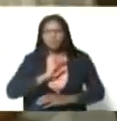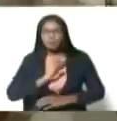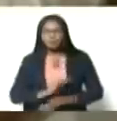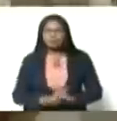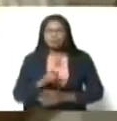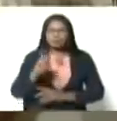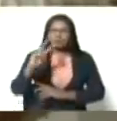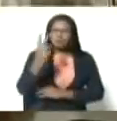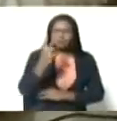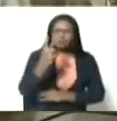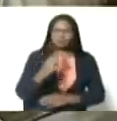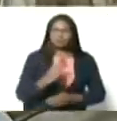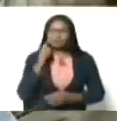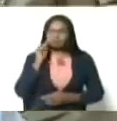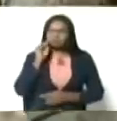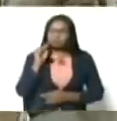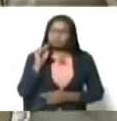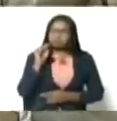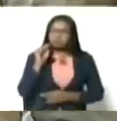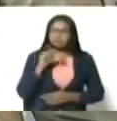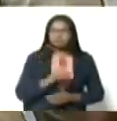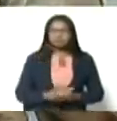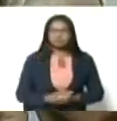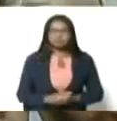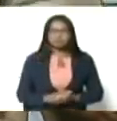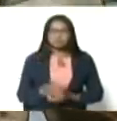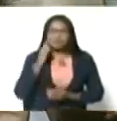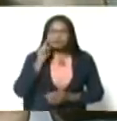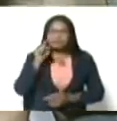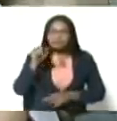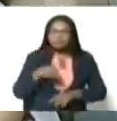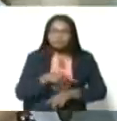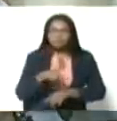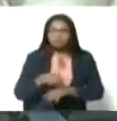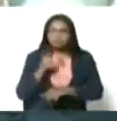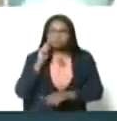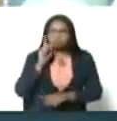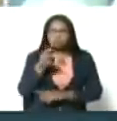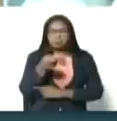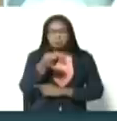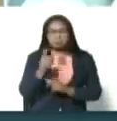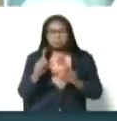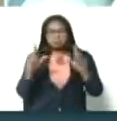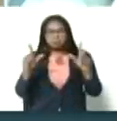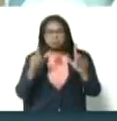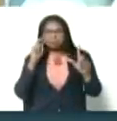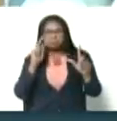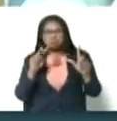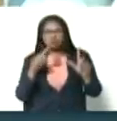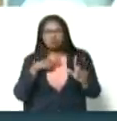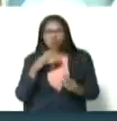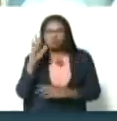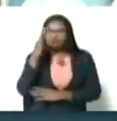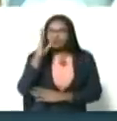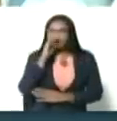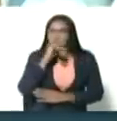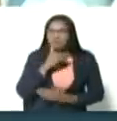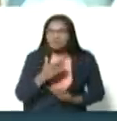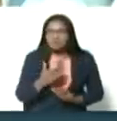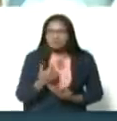ese segundo, miren, desde ese segundo exacto, no tuve dudas de que